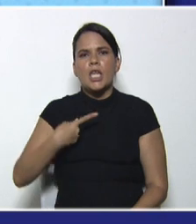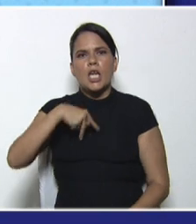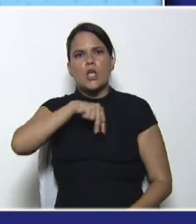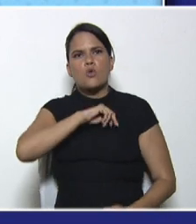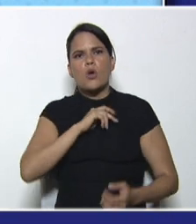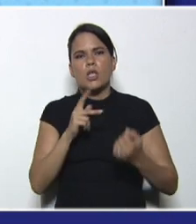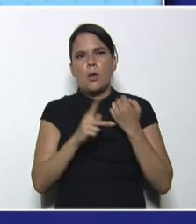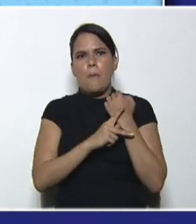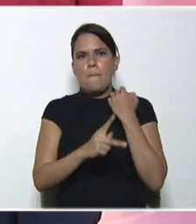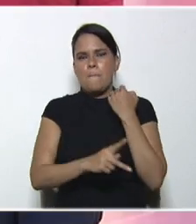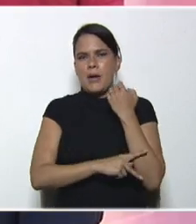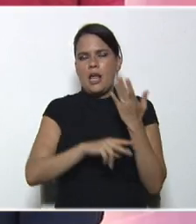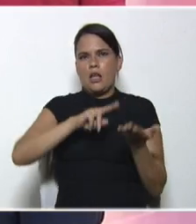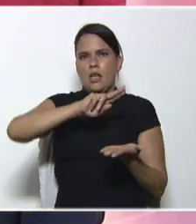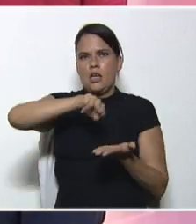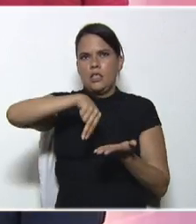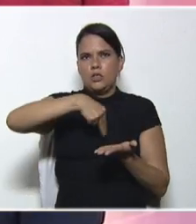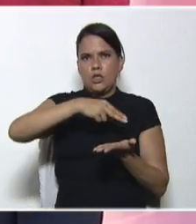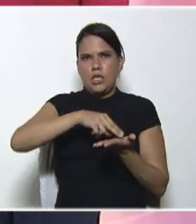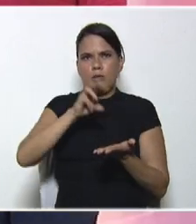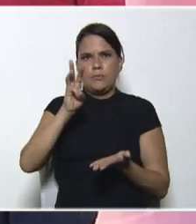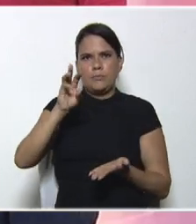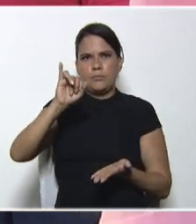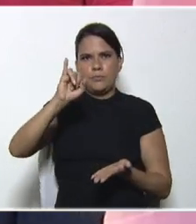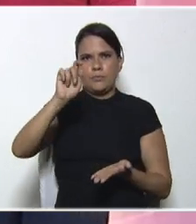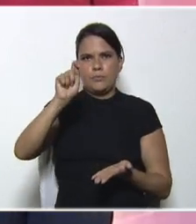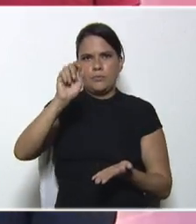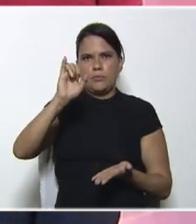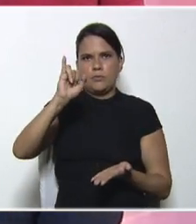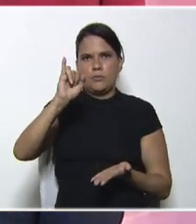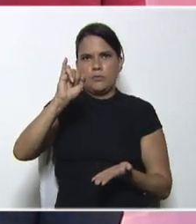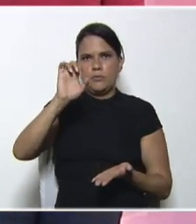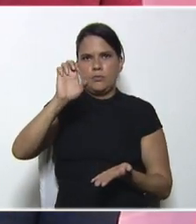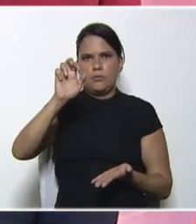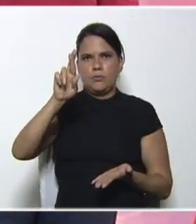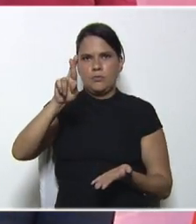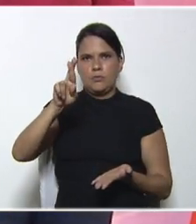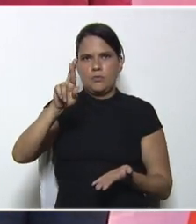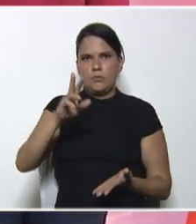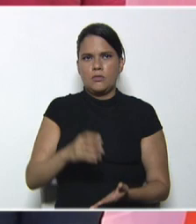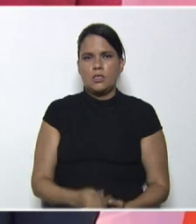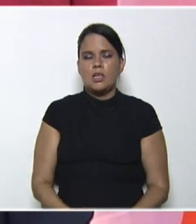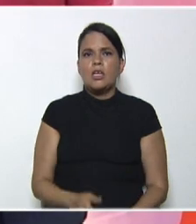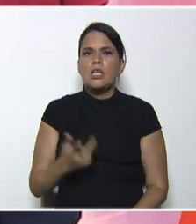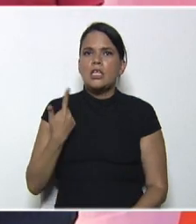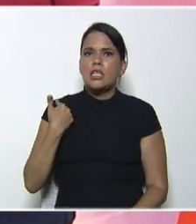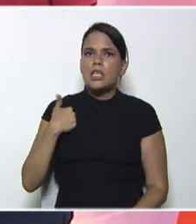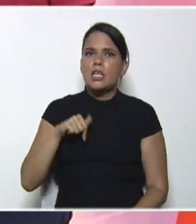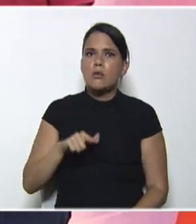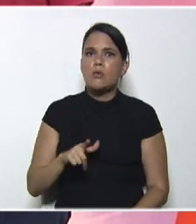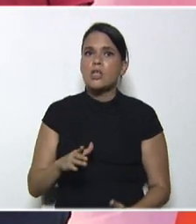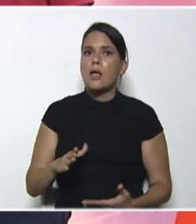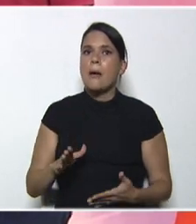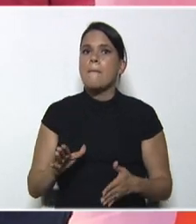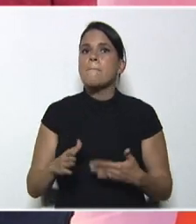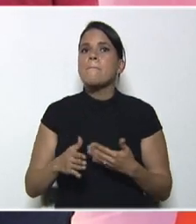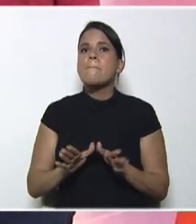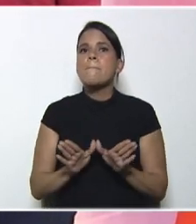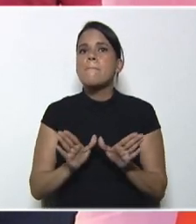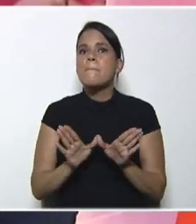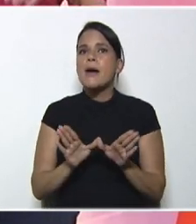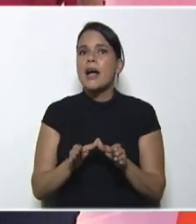Nacional Henri Pittier, que es un patrimonio natural, contamos con nuestra mariposa